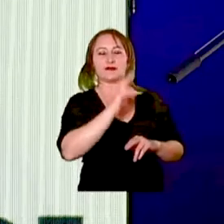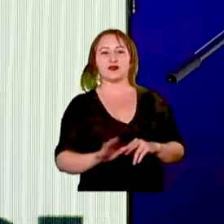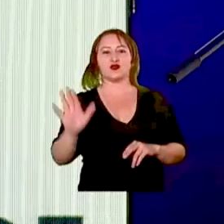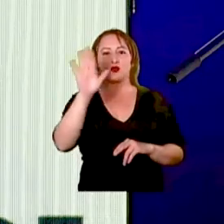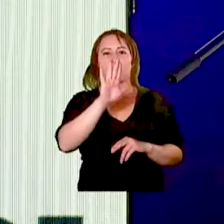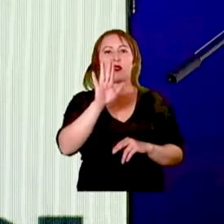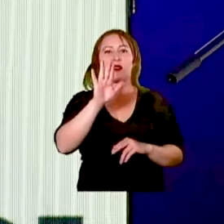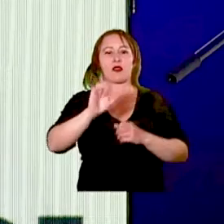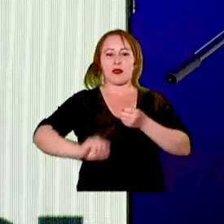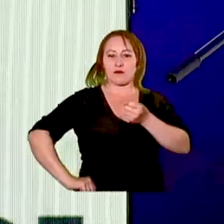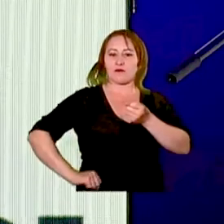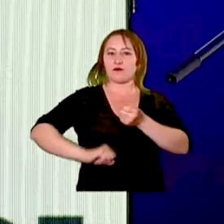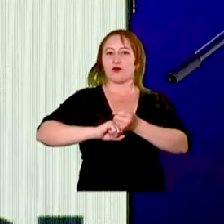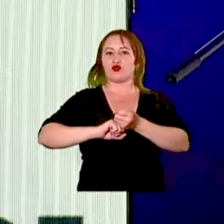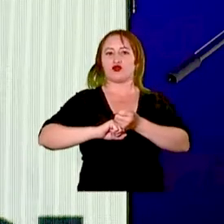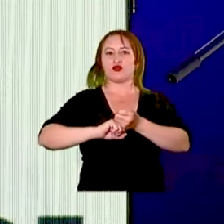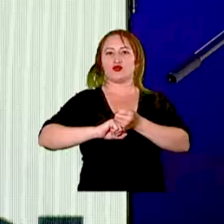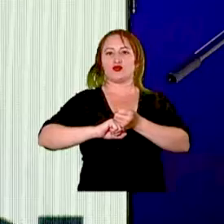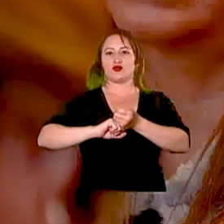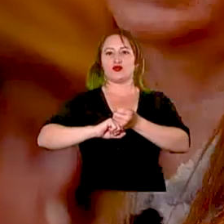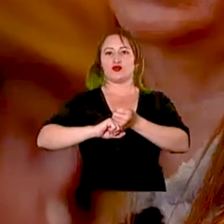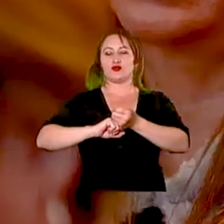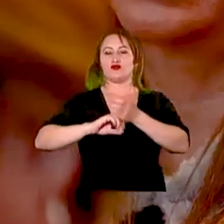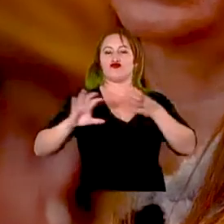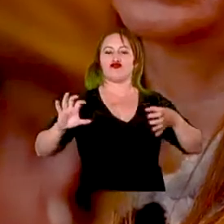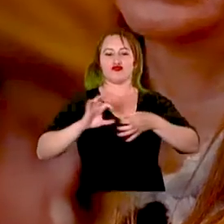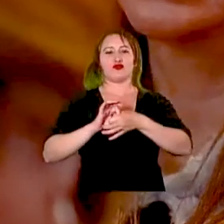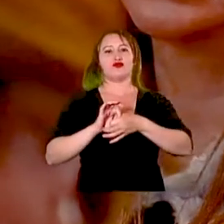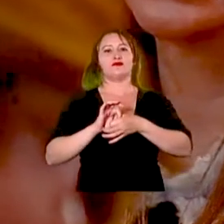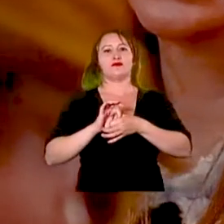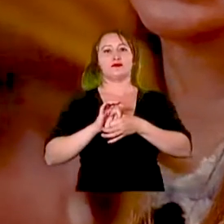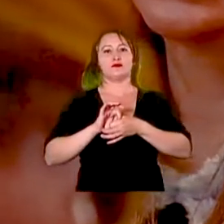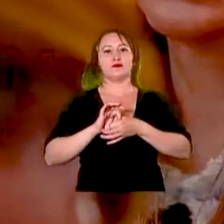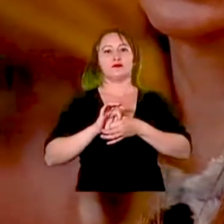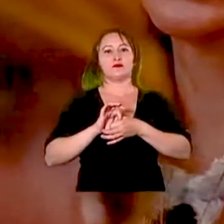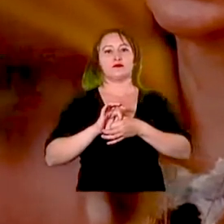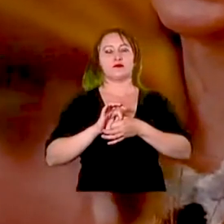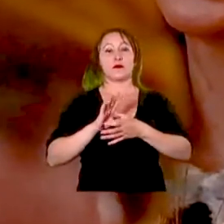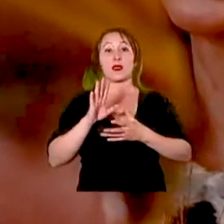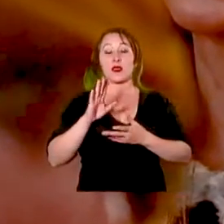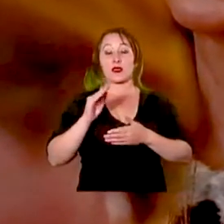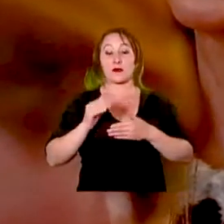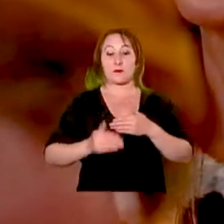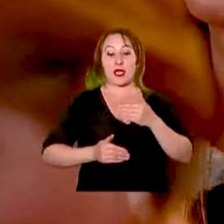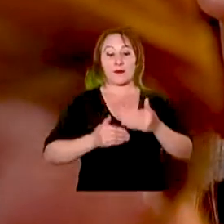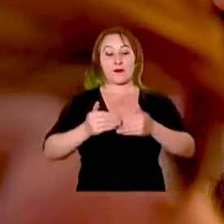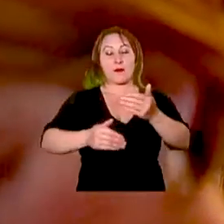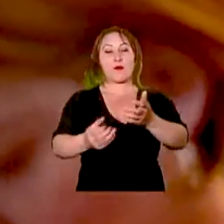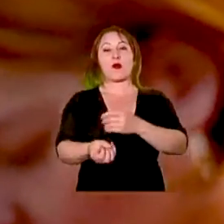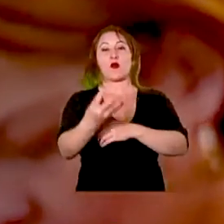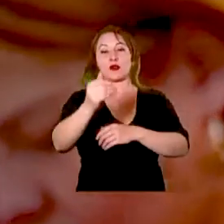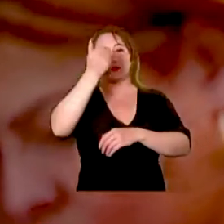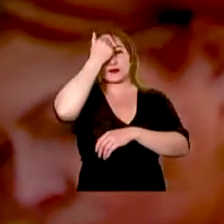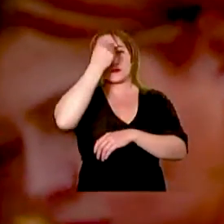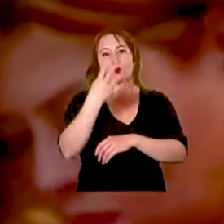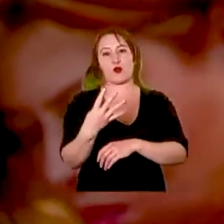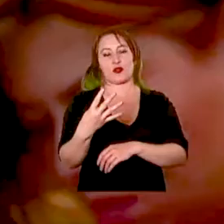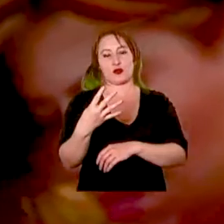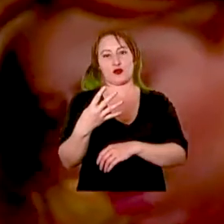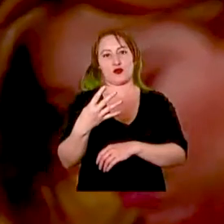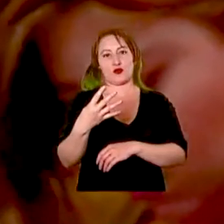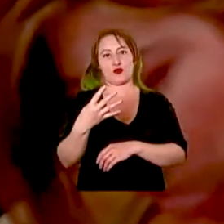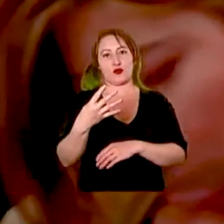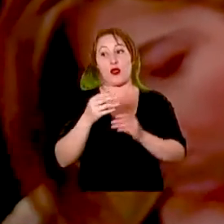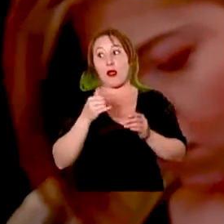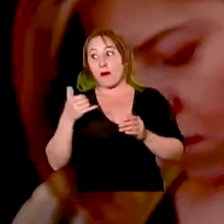internacional de apoyo y de articulación. Es decir, 4 etapas principales, un proceso paralelo